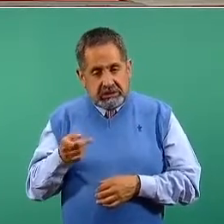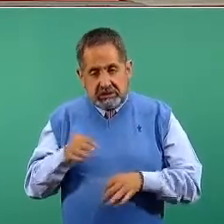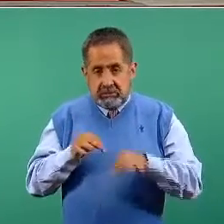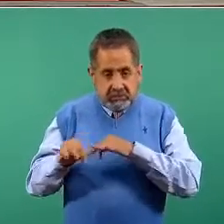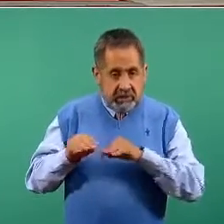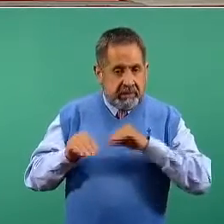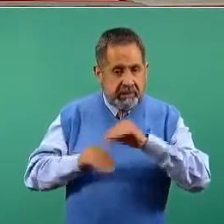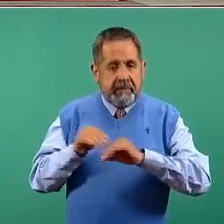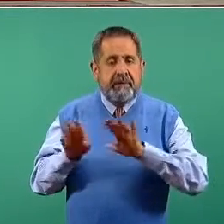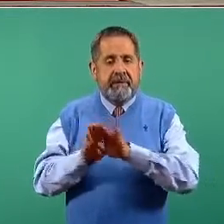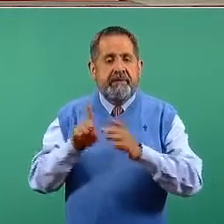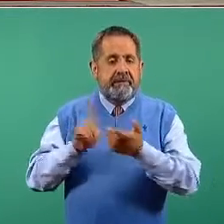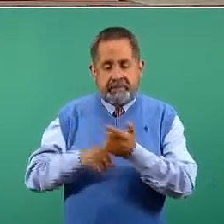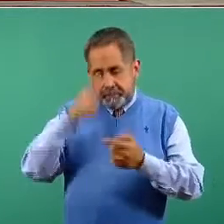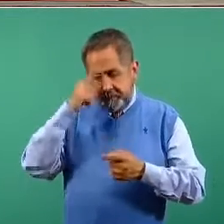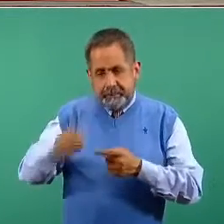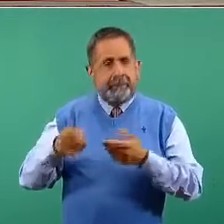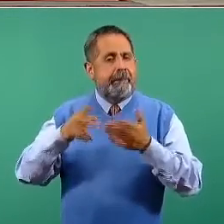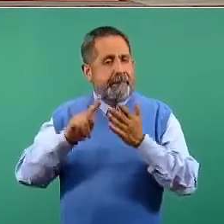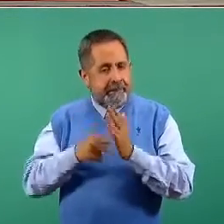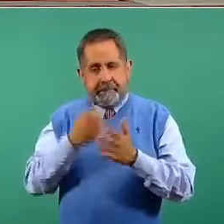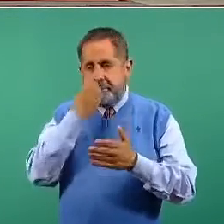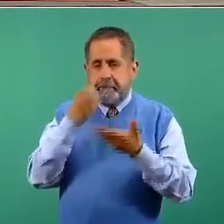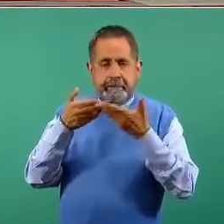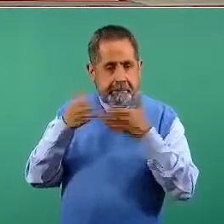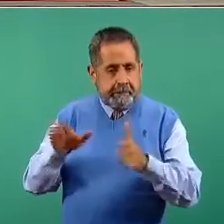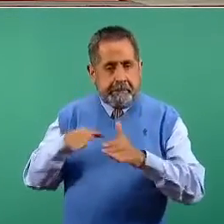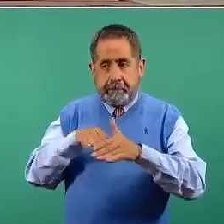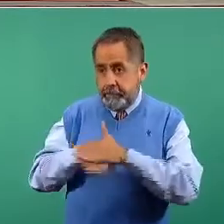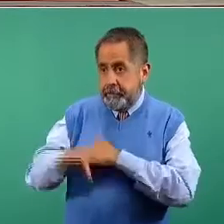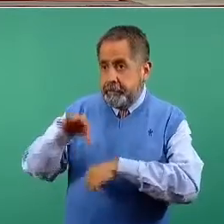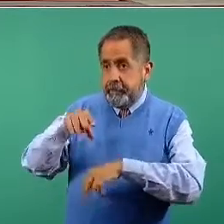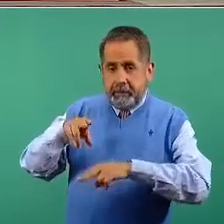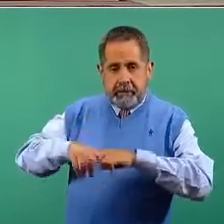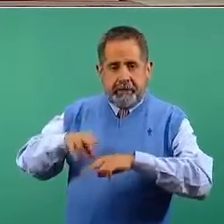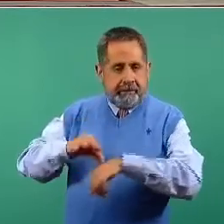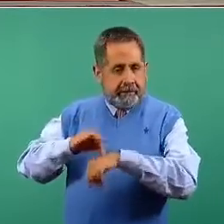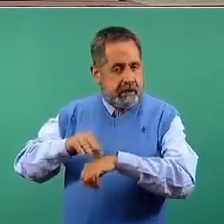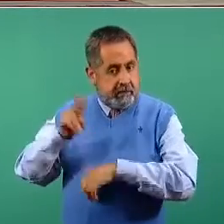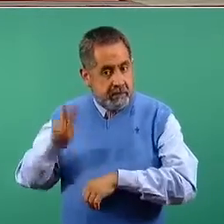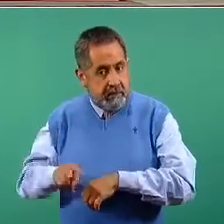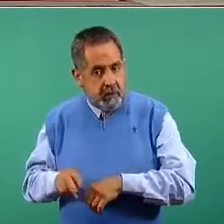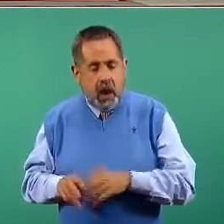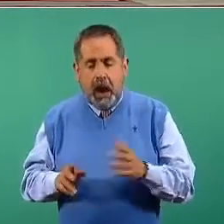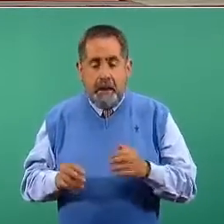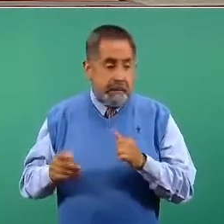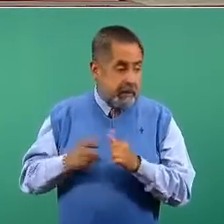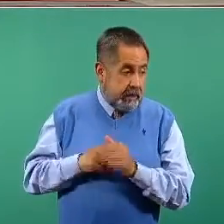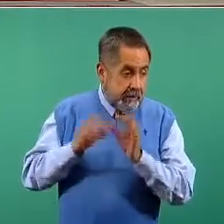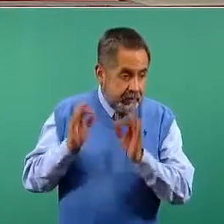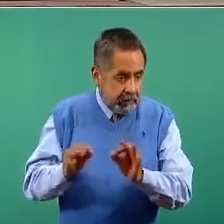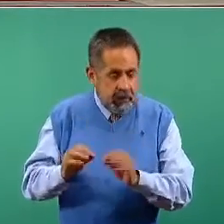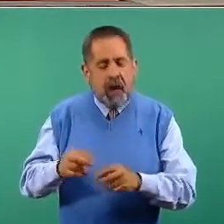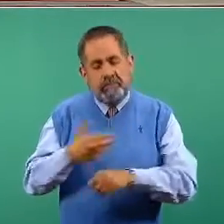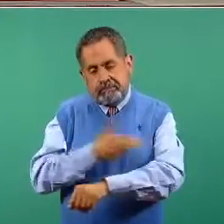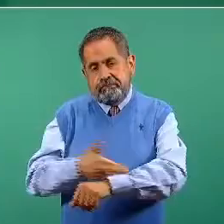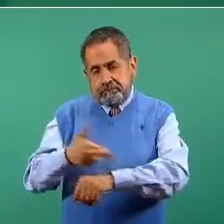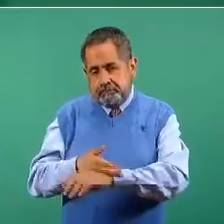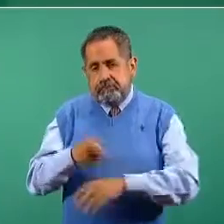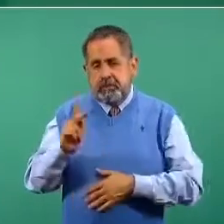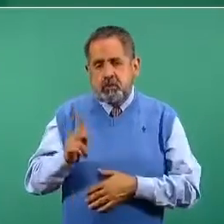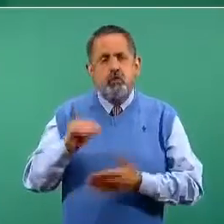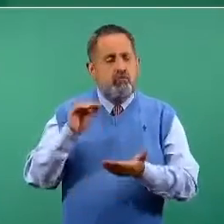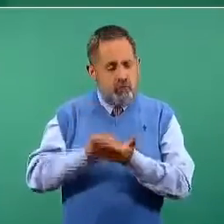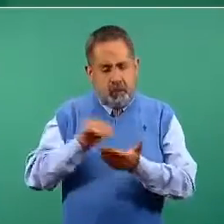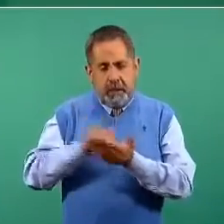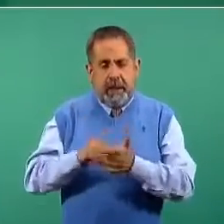establecer las condiciones para la apertura escolar, esté garantizados estos mecanismos. Pero seguiremos